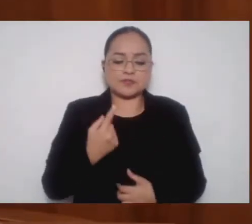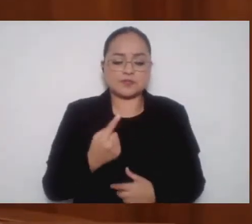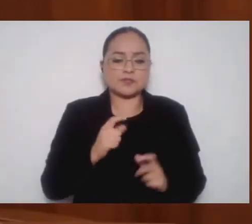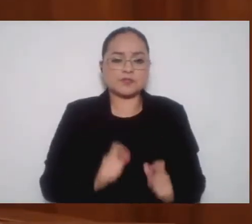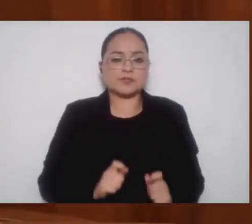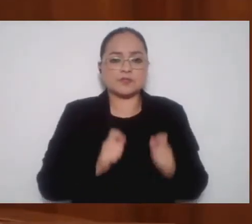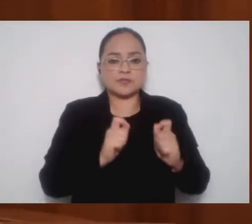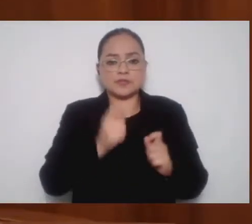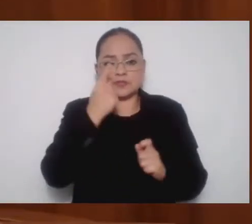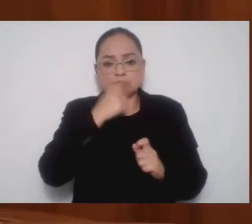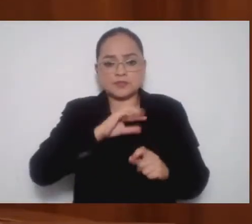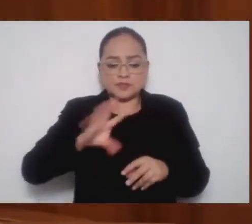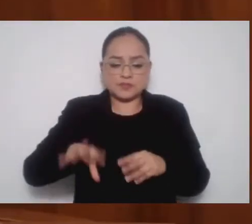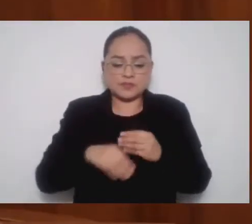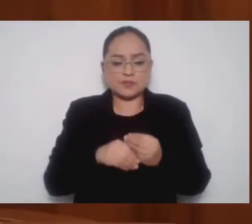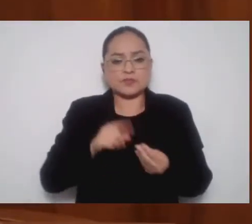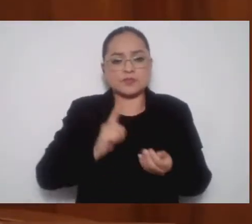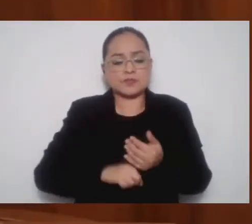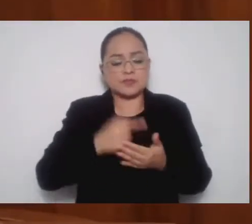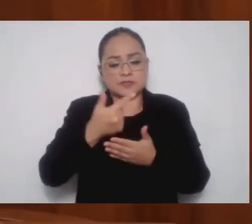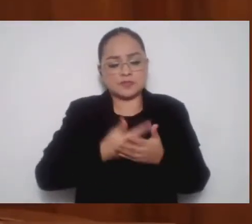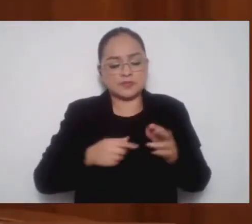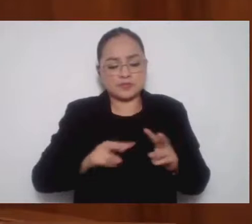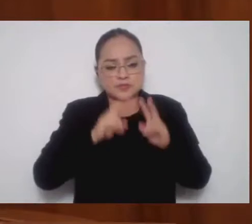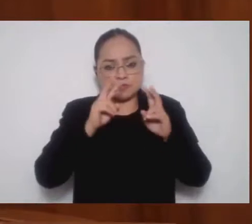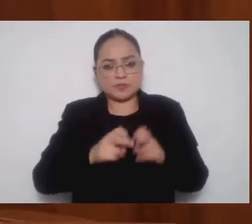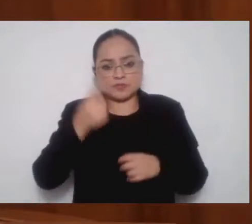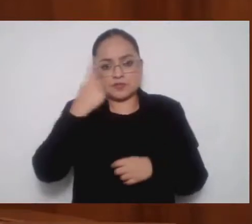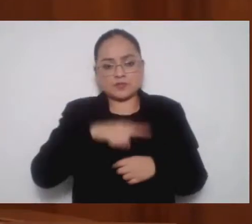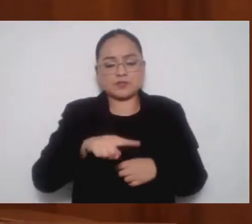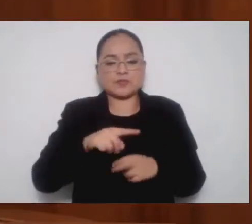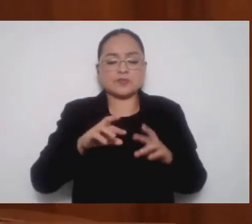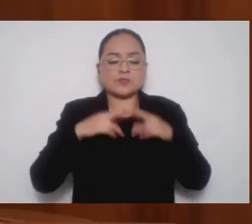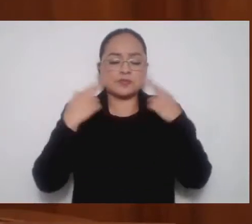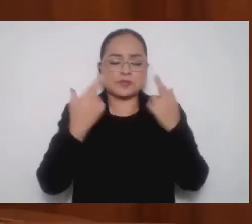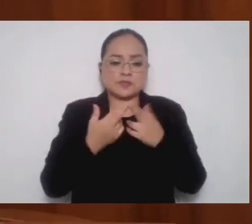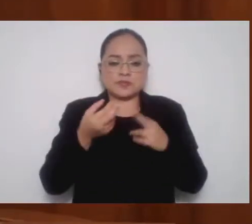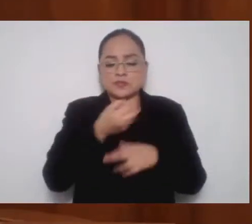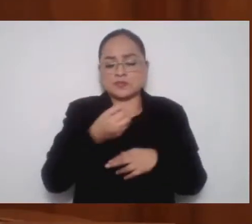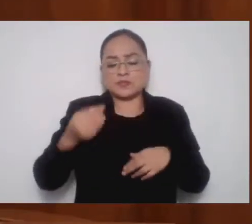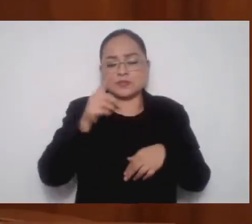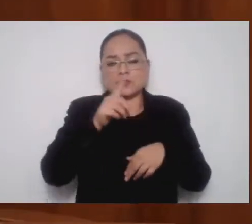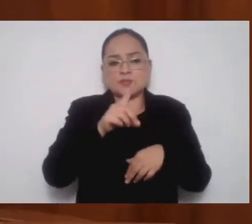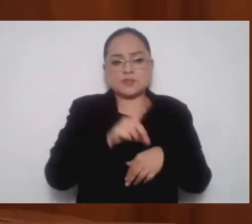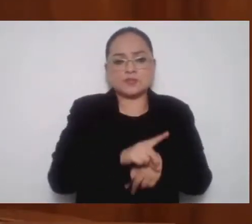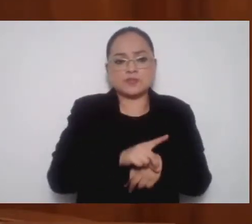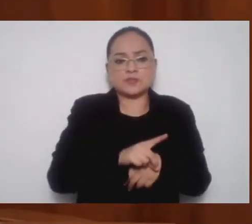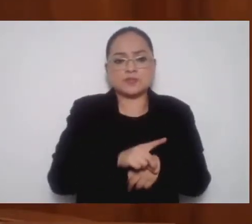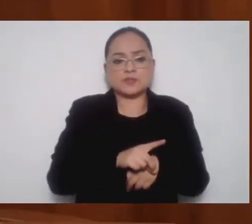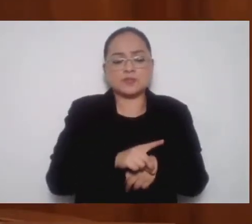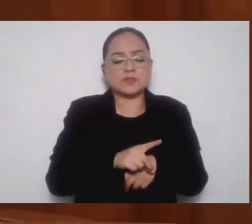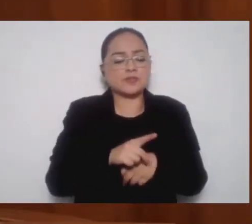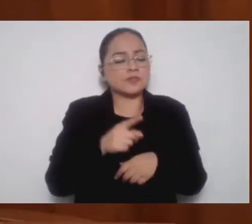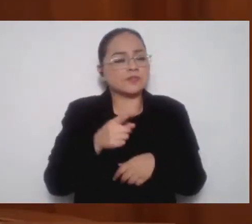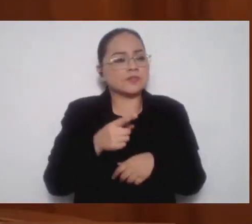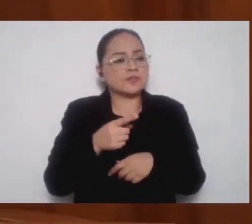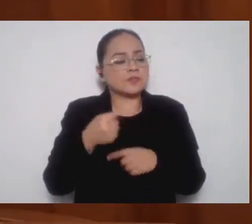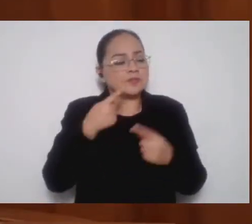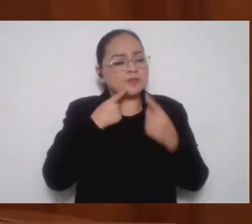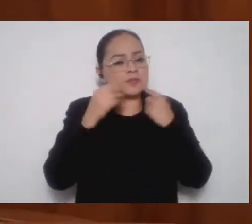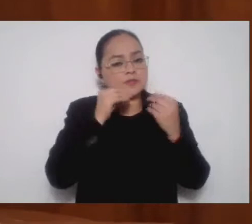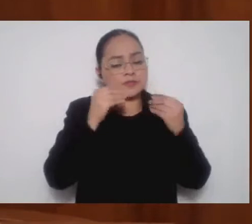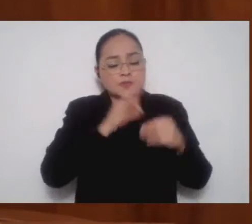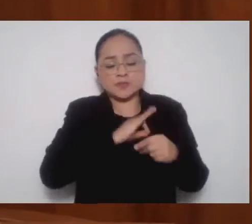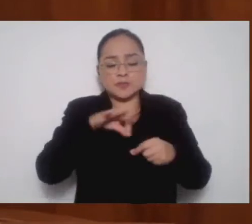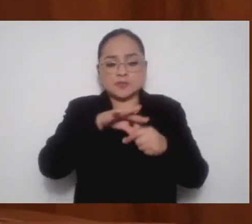legislatura para su incorporación en el orden del día de la sesión de la legislatura para su discusión